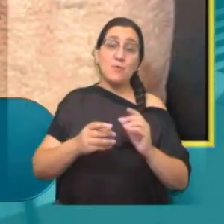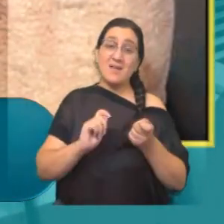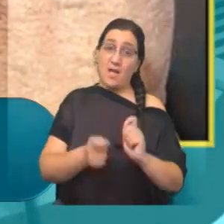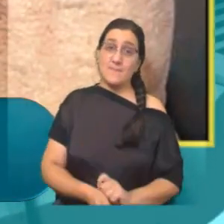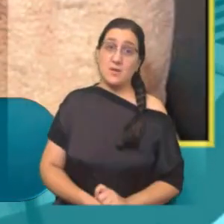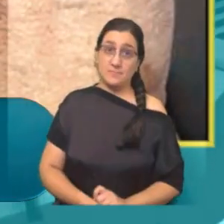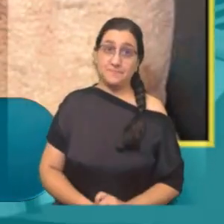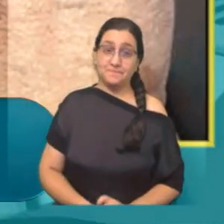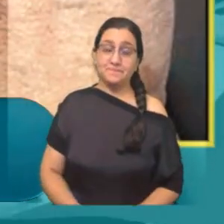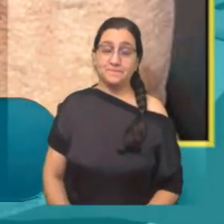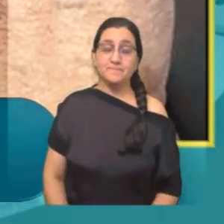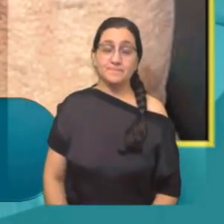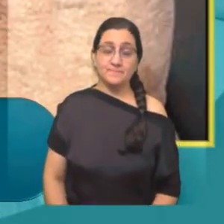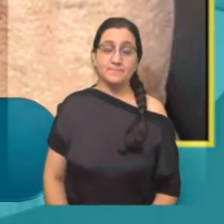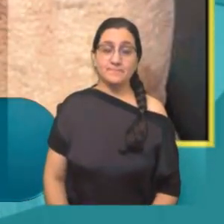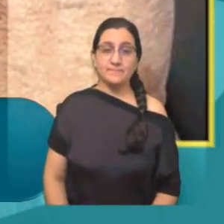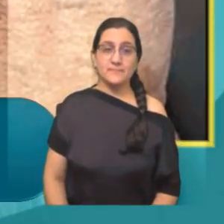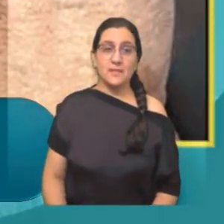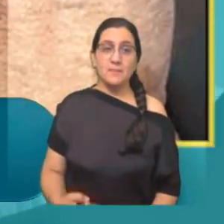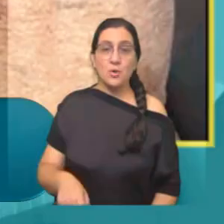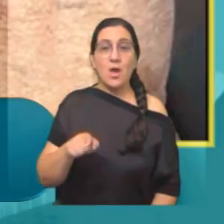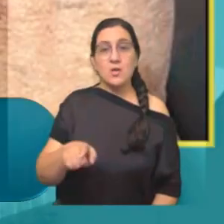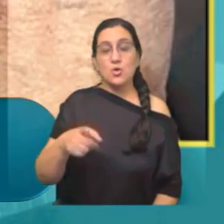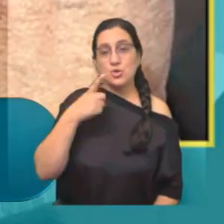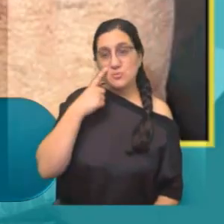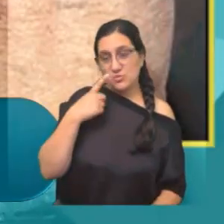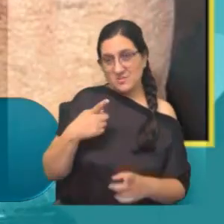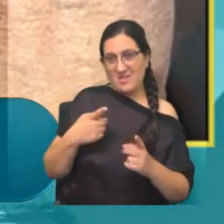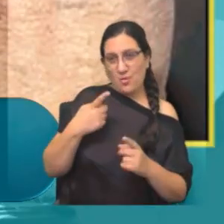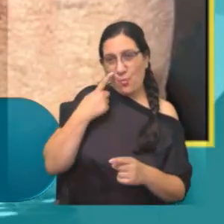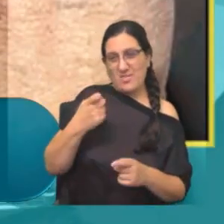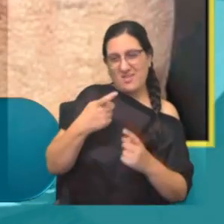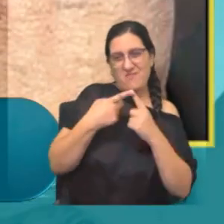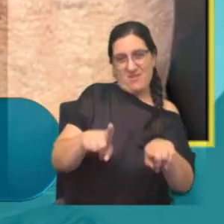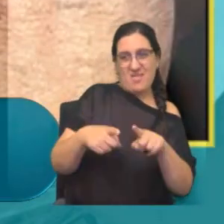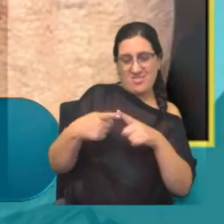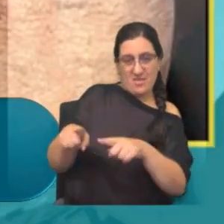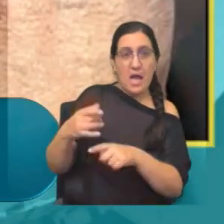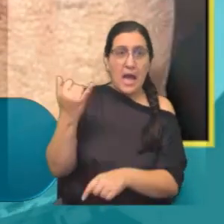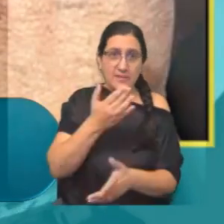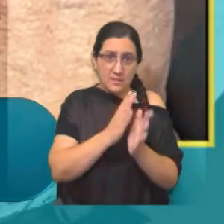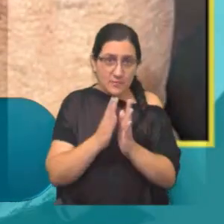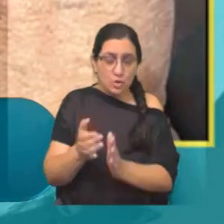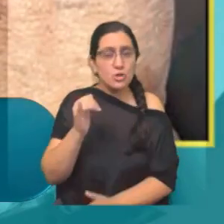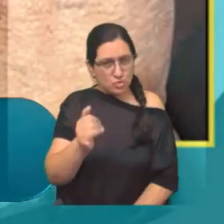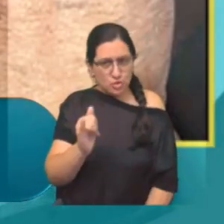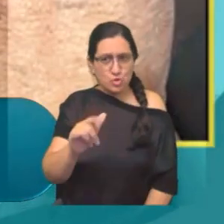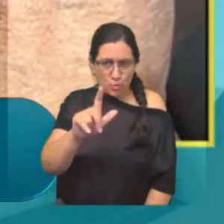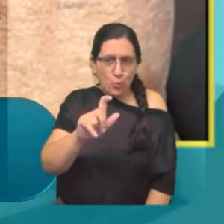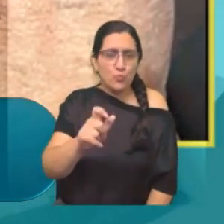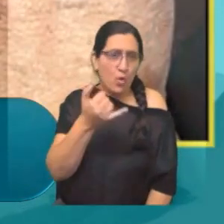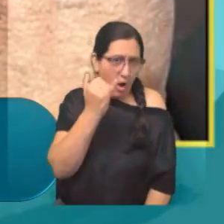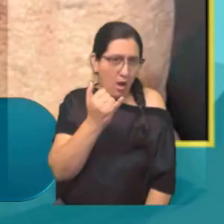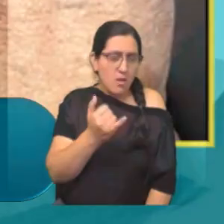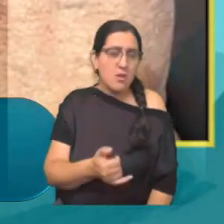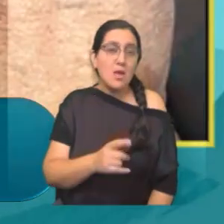una articulación. Exacto, pero ahí las podemos conocer y diferenciar, por ejemplo. ¿Tienen tratamiento? Por supuesto que sí, por supuesto que sí.